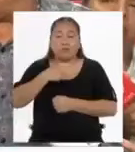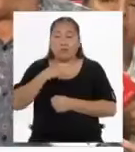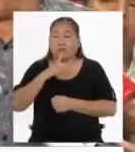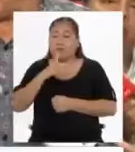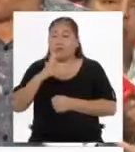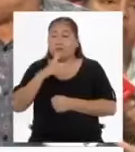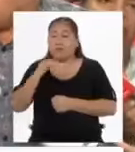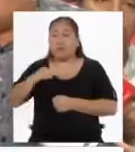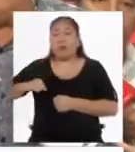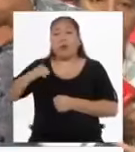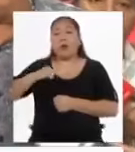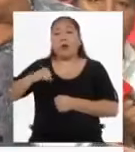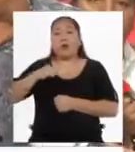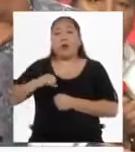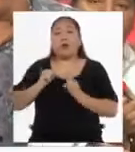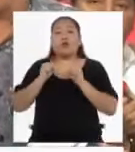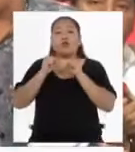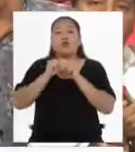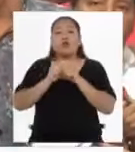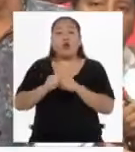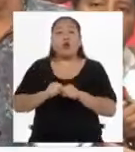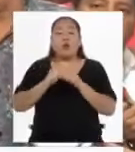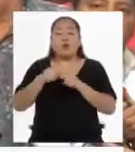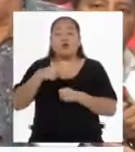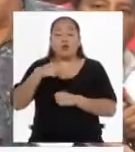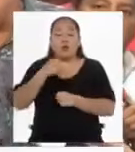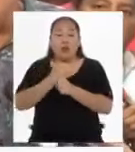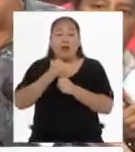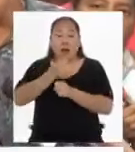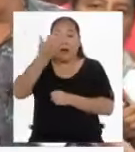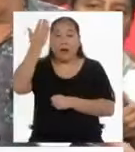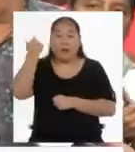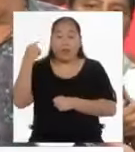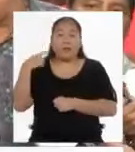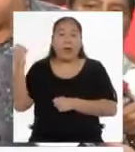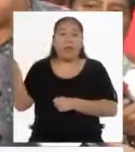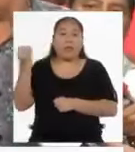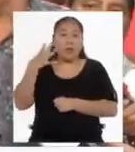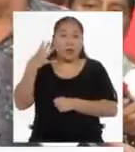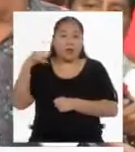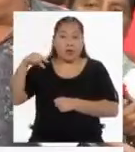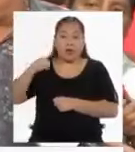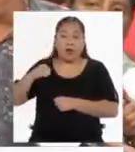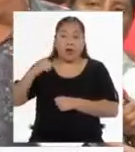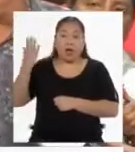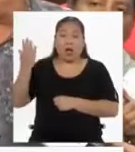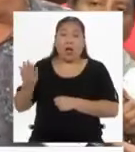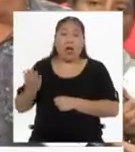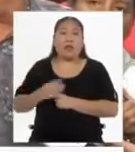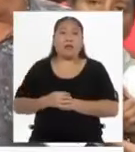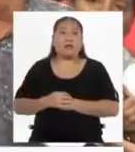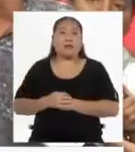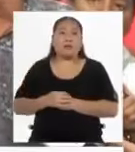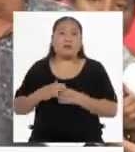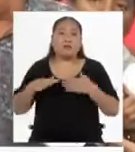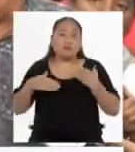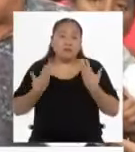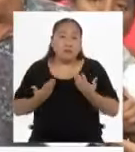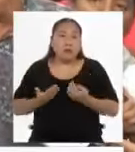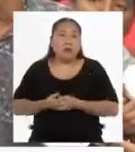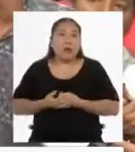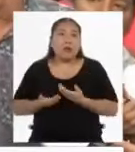el alcalde de Los Olivos, donde trabajaba antes, y me ha dicho que podría darle